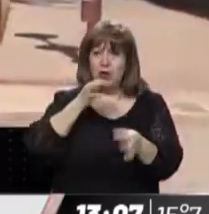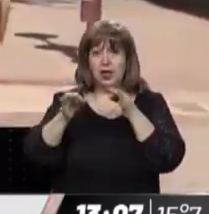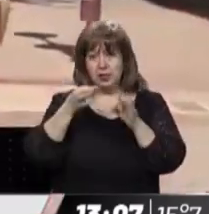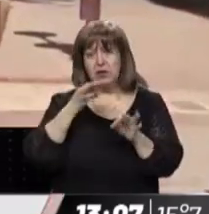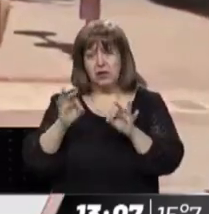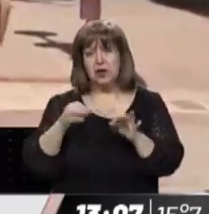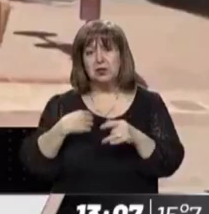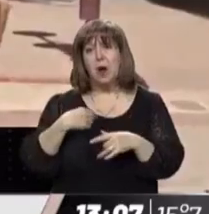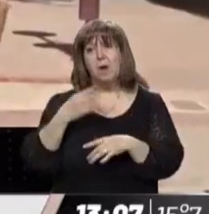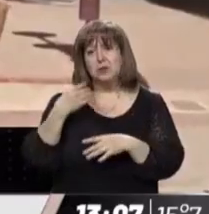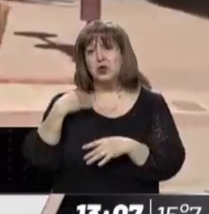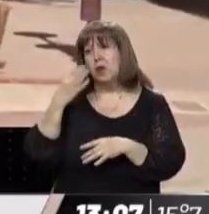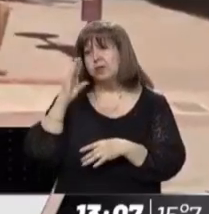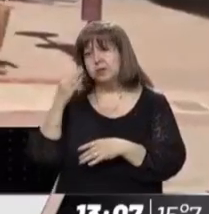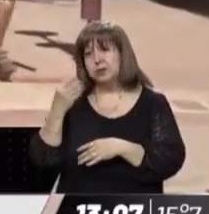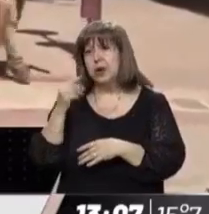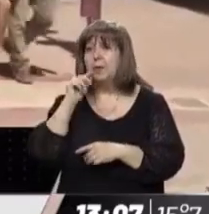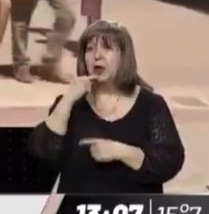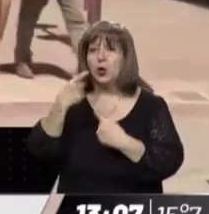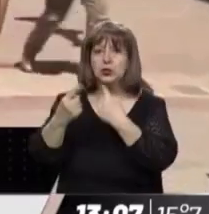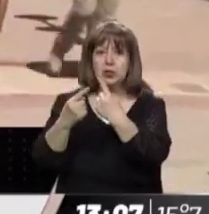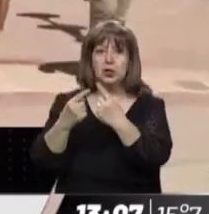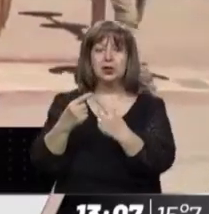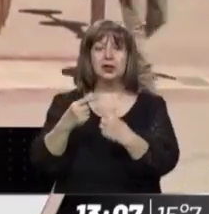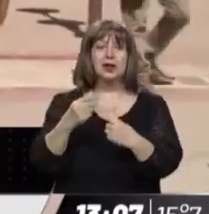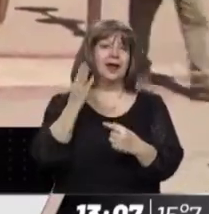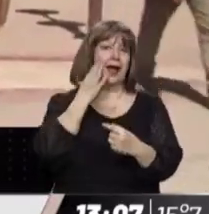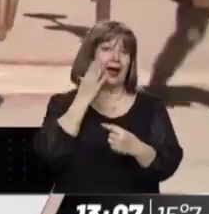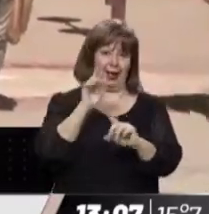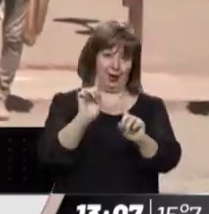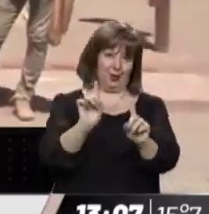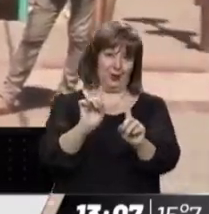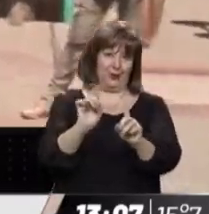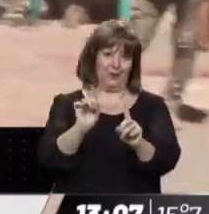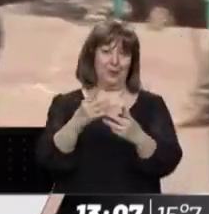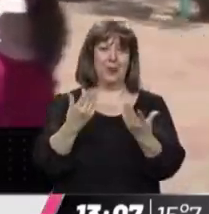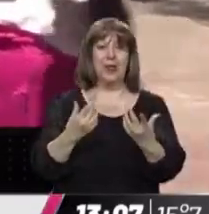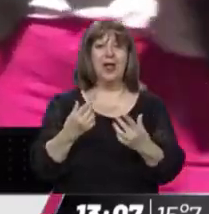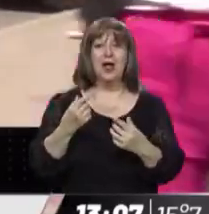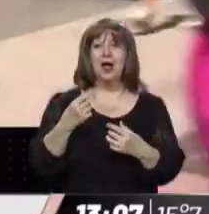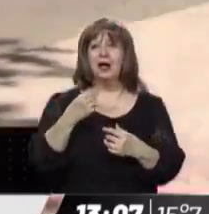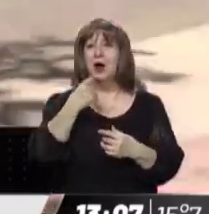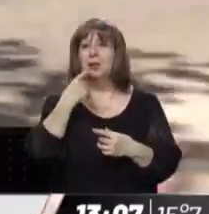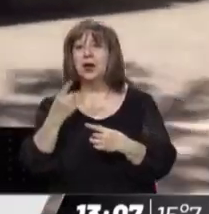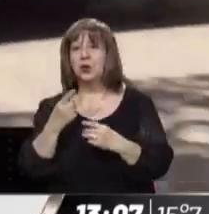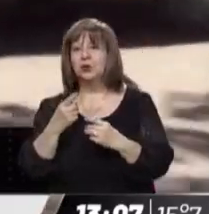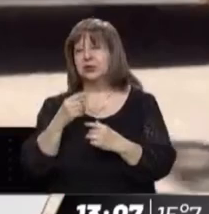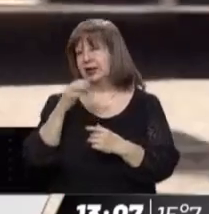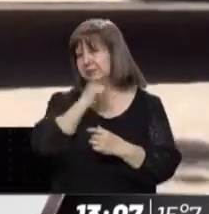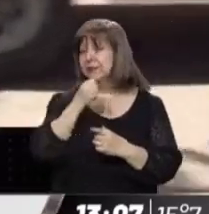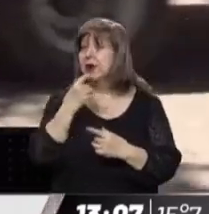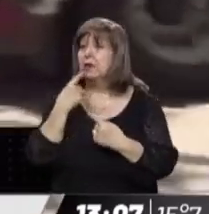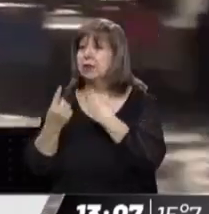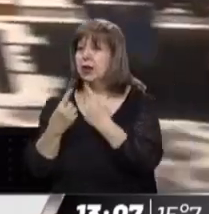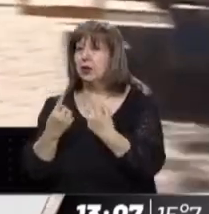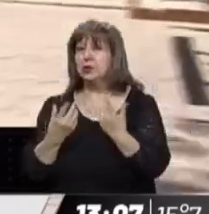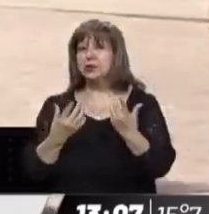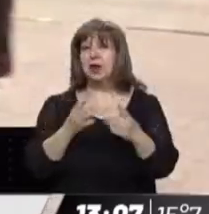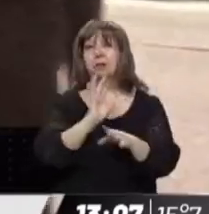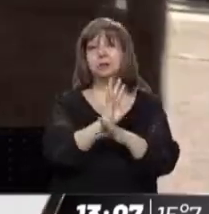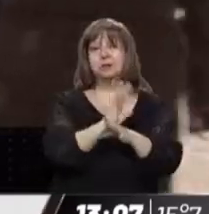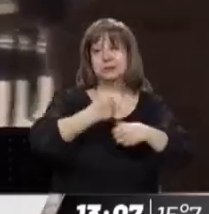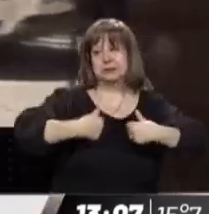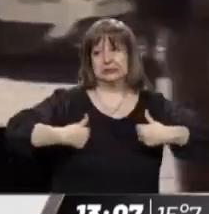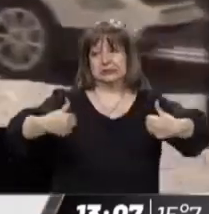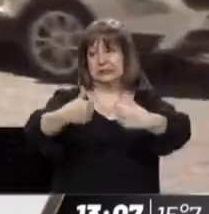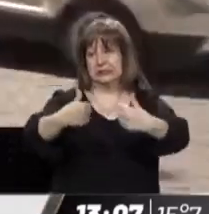No, están vendiendo, nosotros hablamos con muchos de ellos, que por supuesto no quieren salir en cámara y nunca lo han hecho, pero o por lo menos intentan no hacerlo por lo que significa